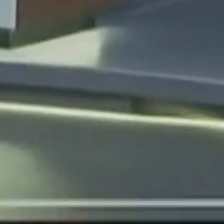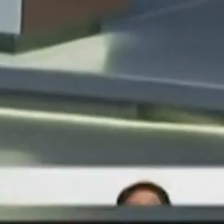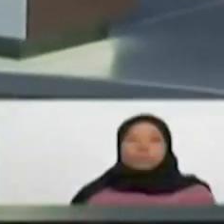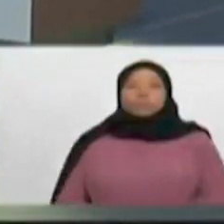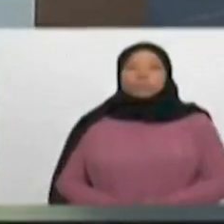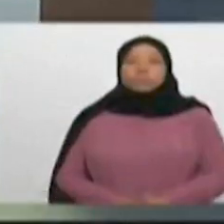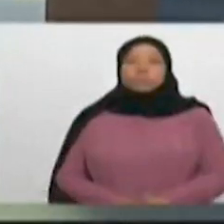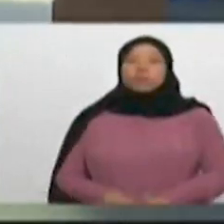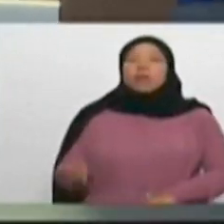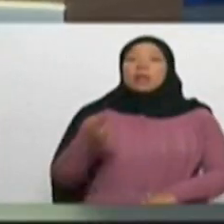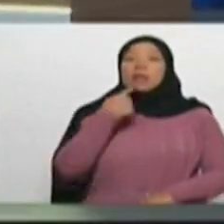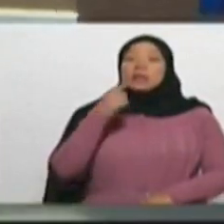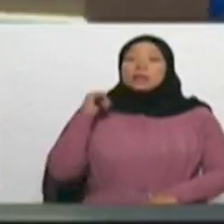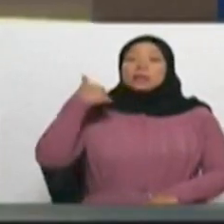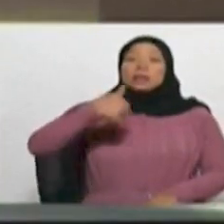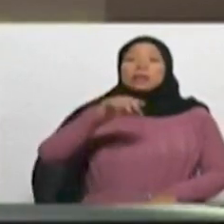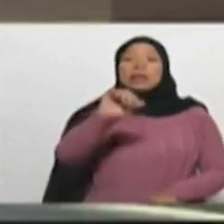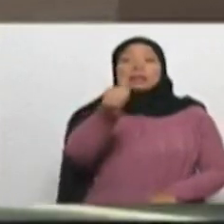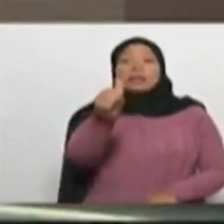mezclar música, política y bailar.